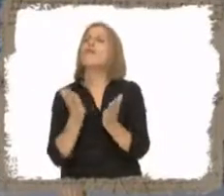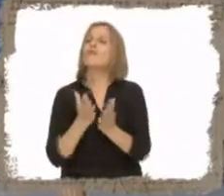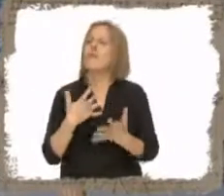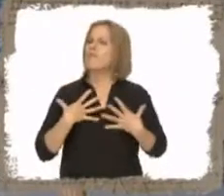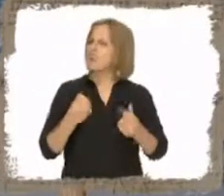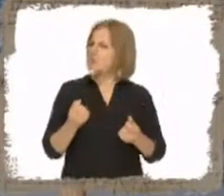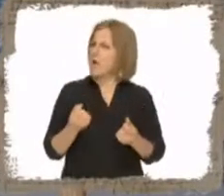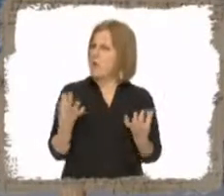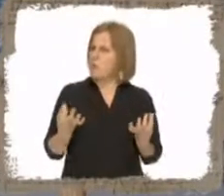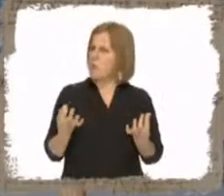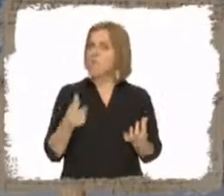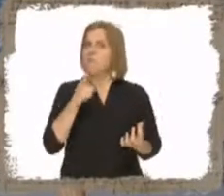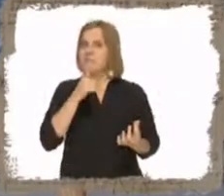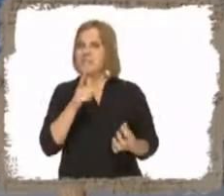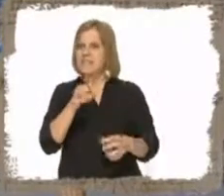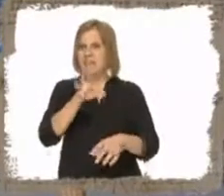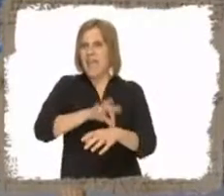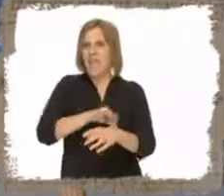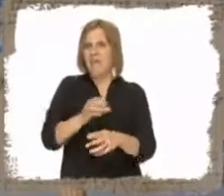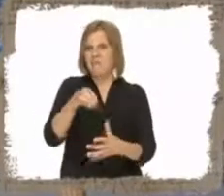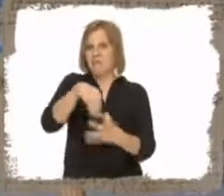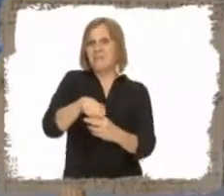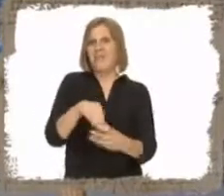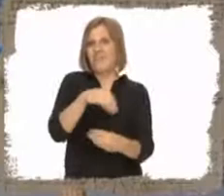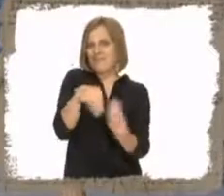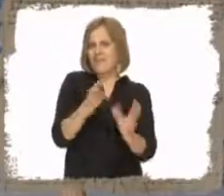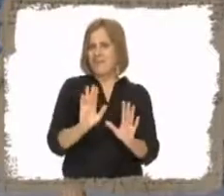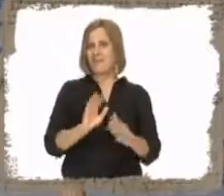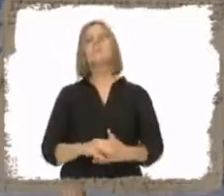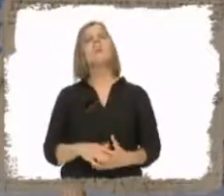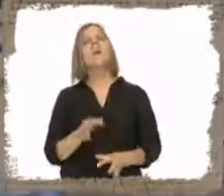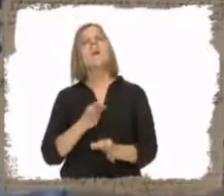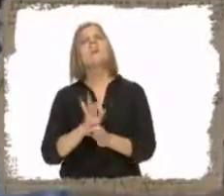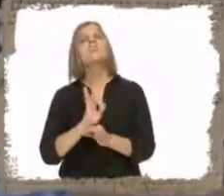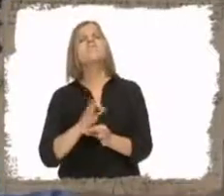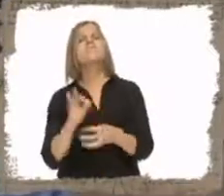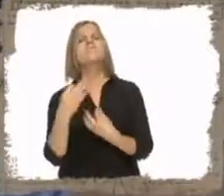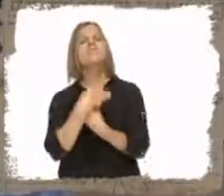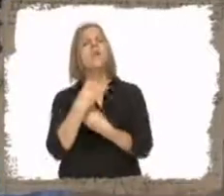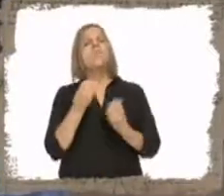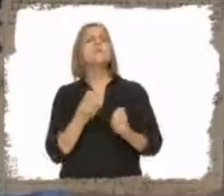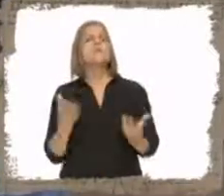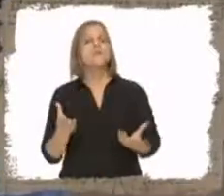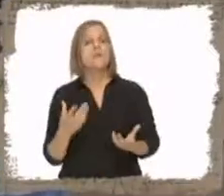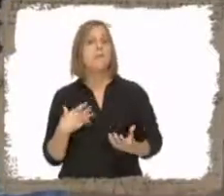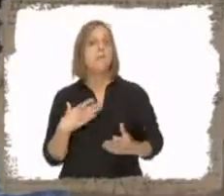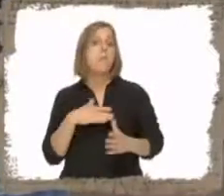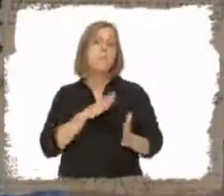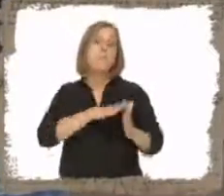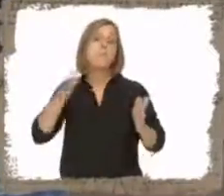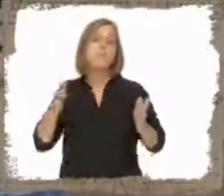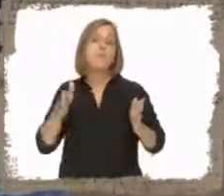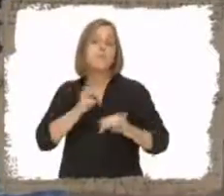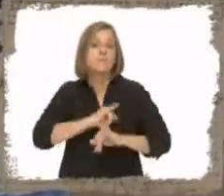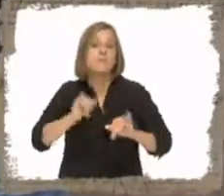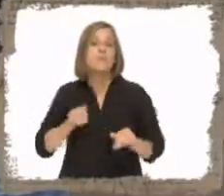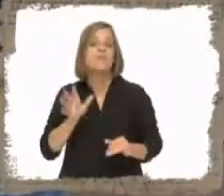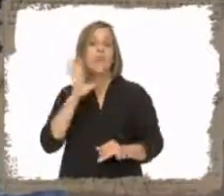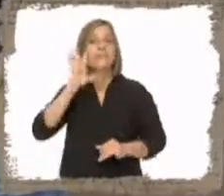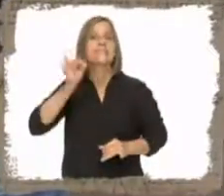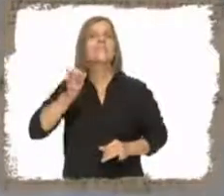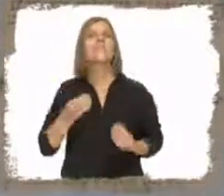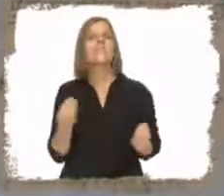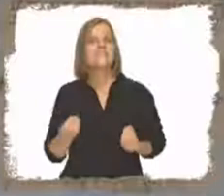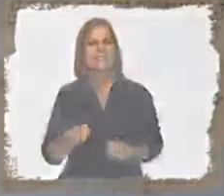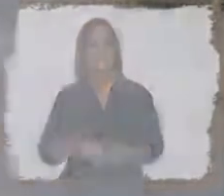una propia médica en casa. ¿Qué más tenés para enseñarnos hoy? Y no sé, podemos ir al ¿sabías qué? Y aprender más. ¿Qué les parece?